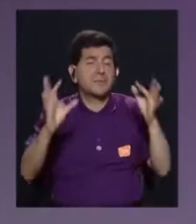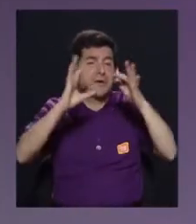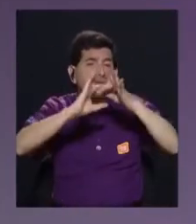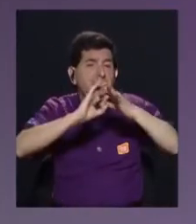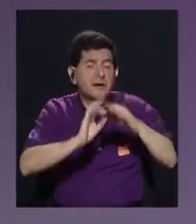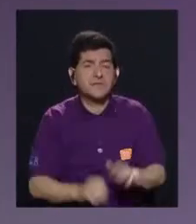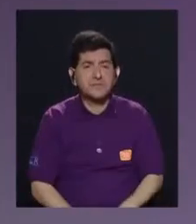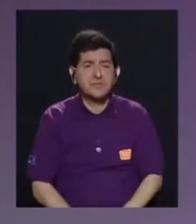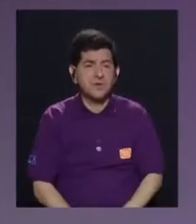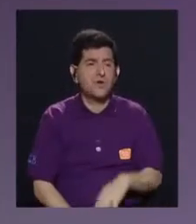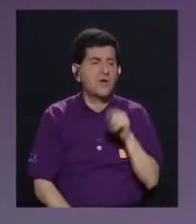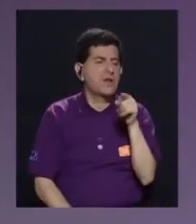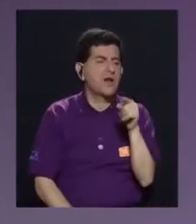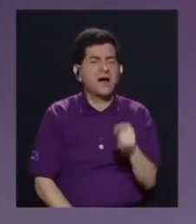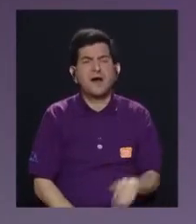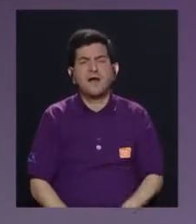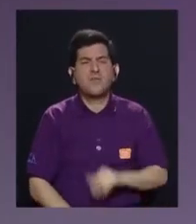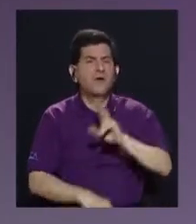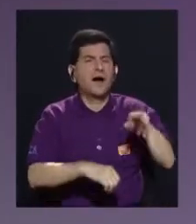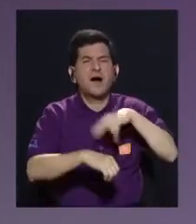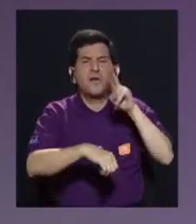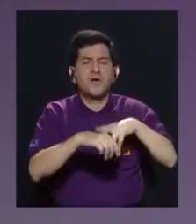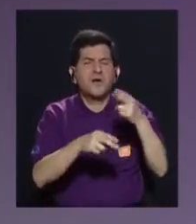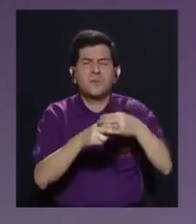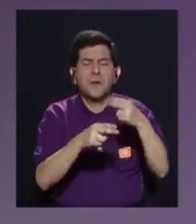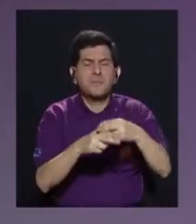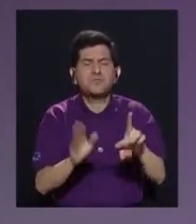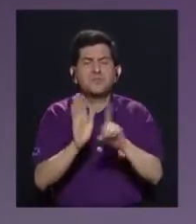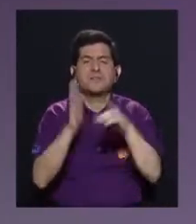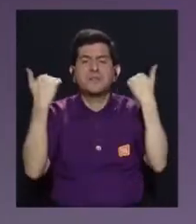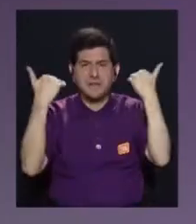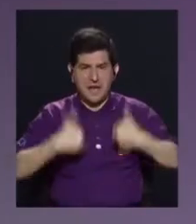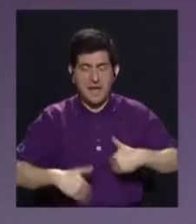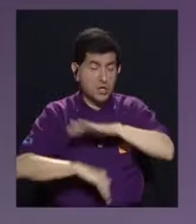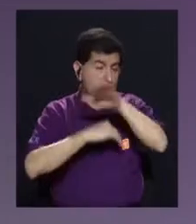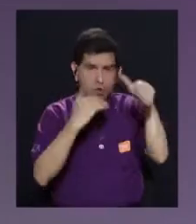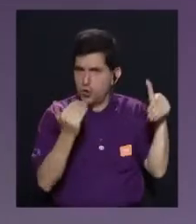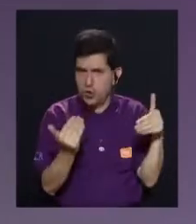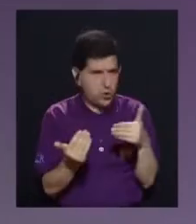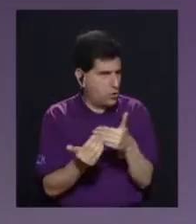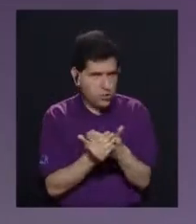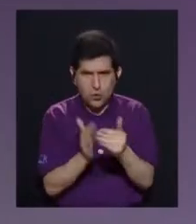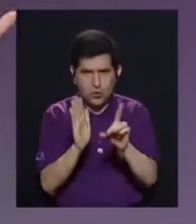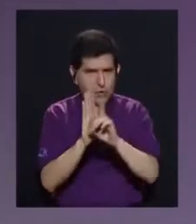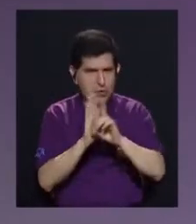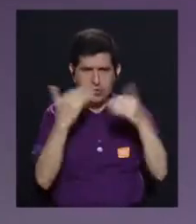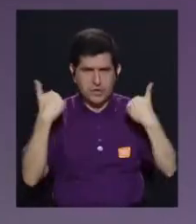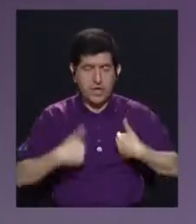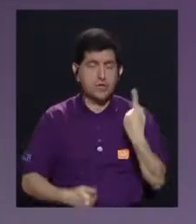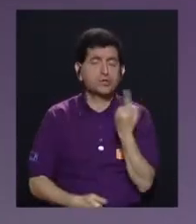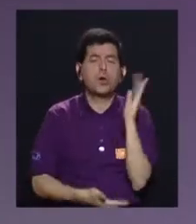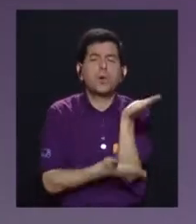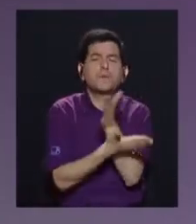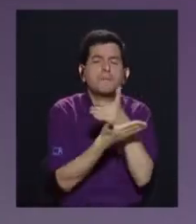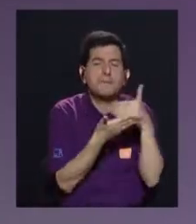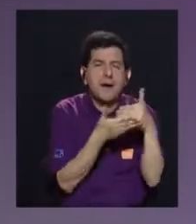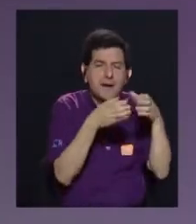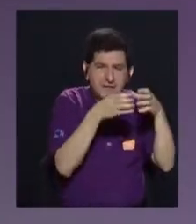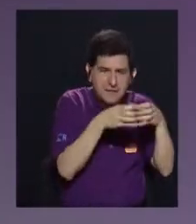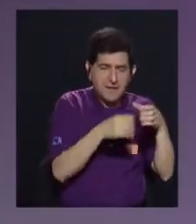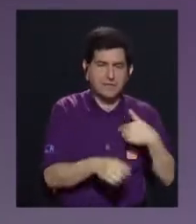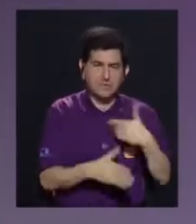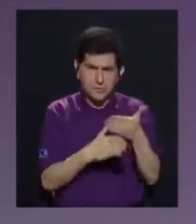comillas a lo que típicamente llamamos derechos humanos porque no está todos los derechos humanos sino una parte de los derechos humanos yo